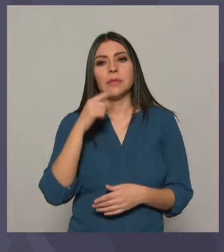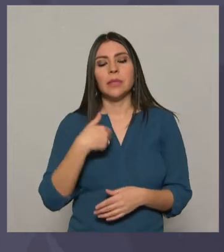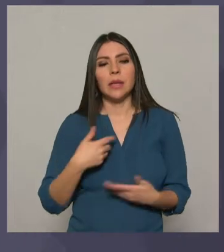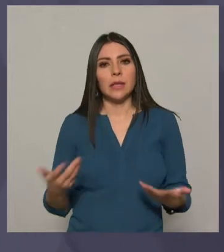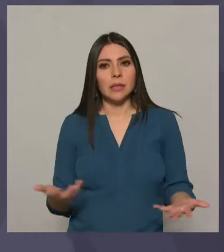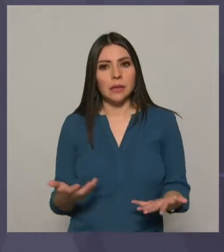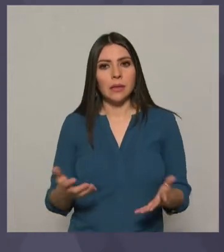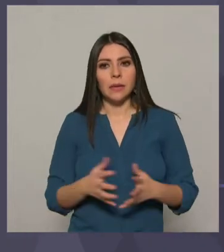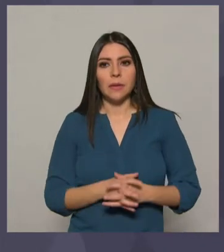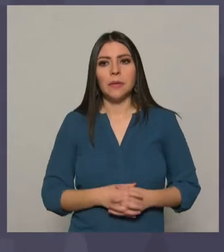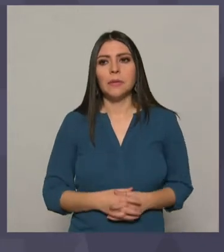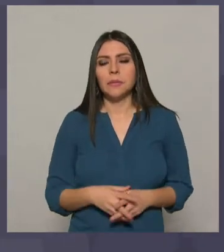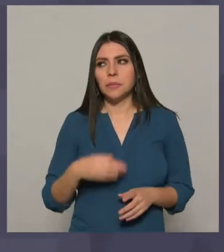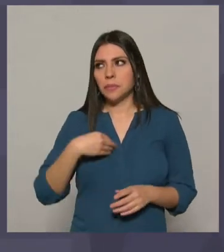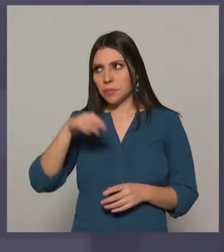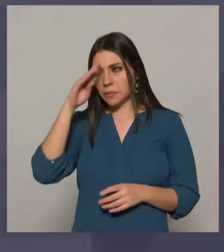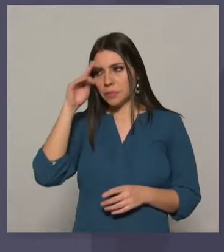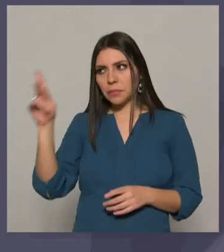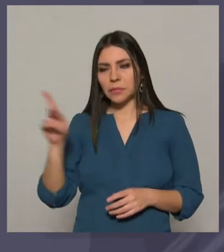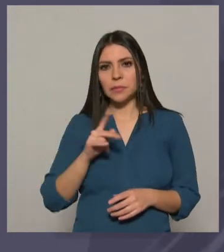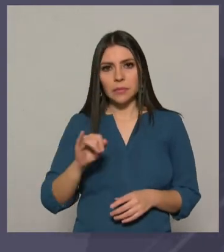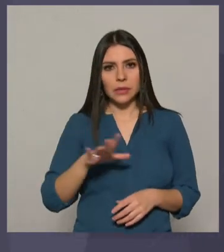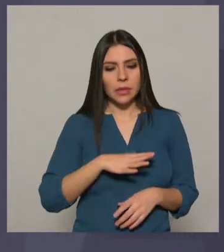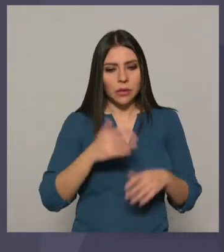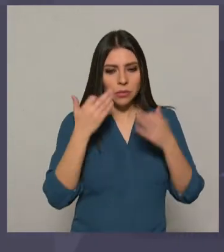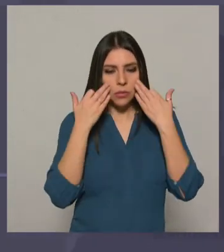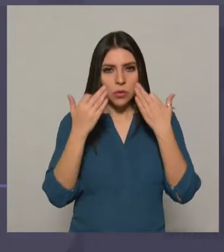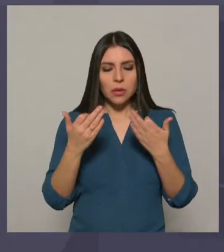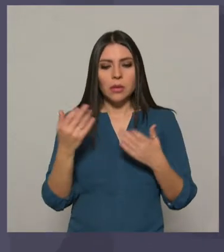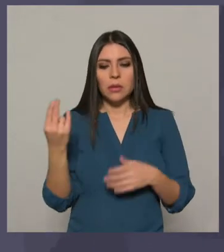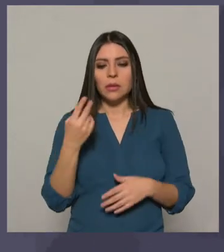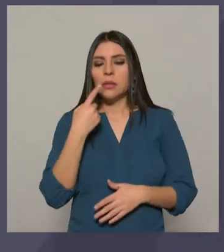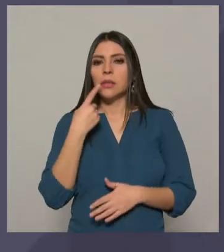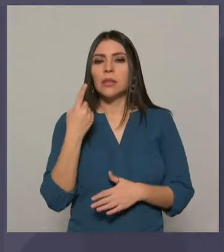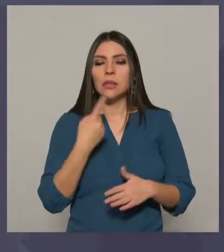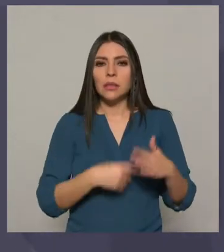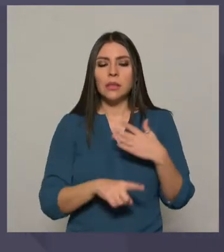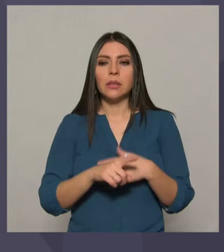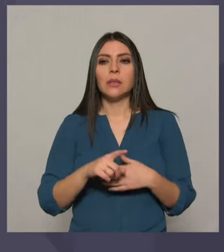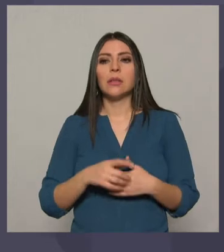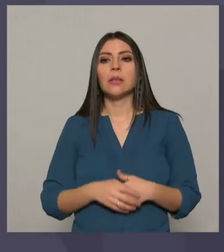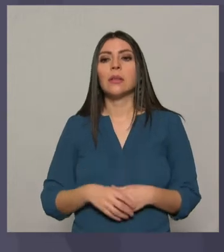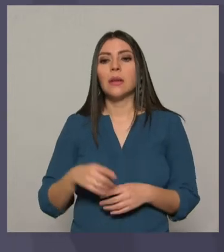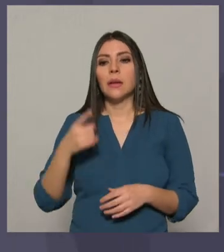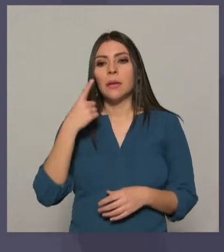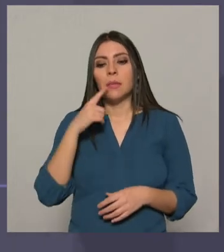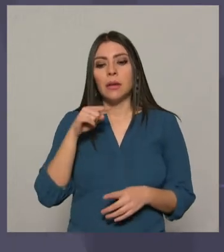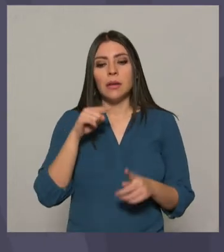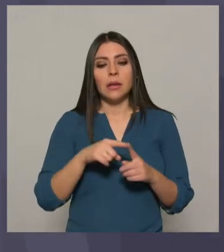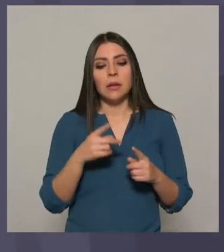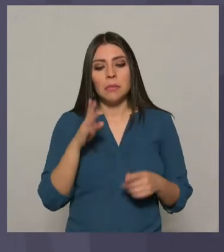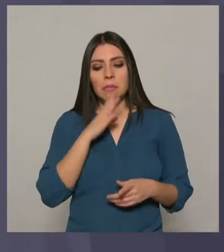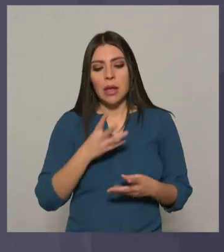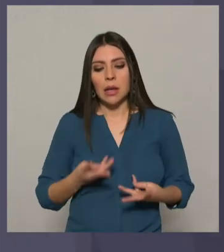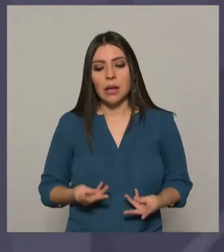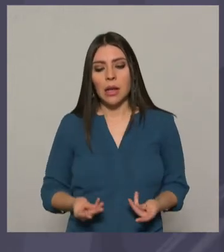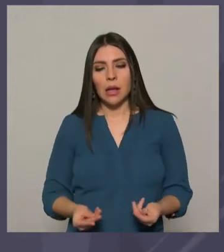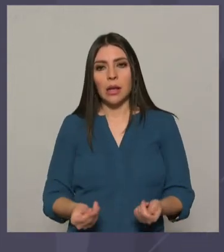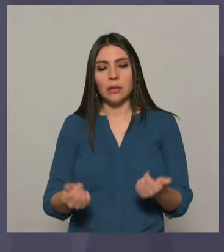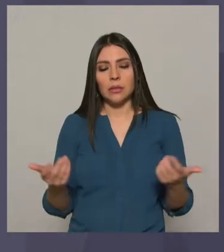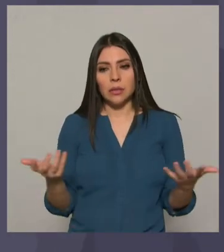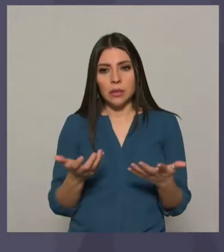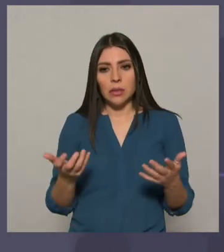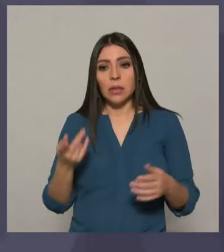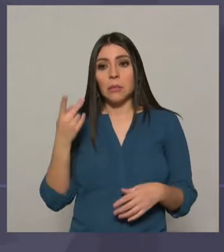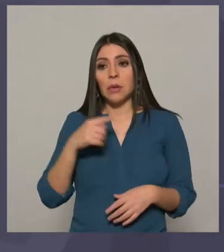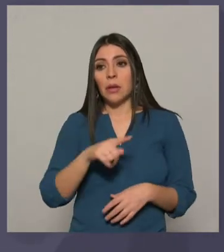hice. Insisto, coincido en que tiene que haber transparencia, se tiene que denunciar aquel subejercicio o mal gasto que se haga, pero también